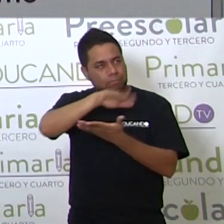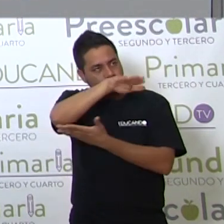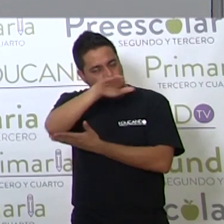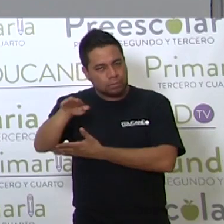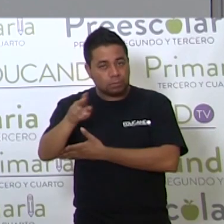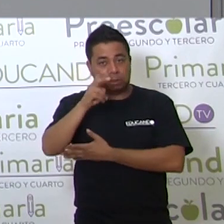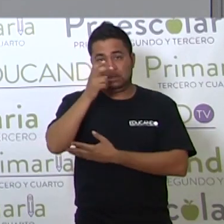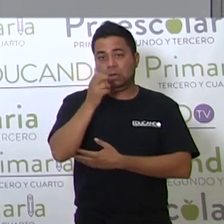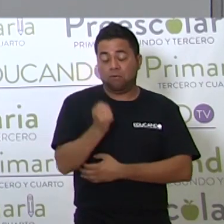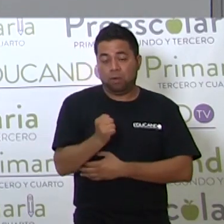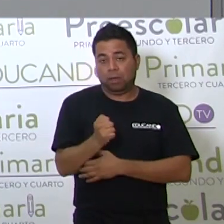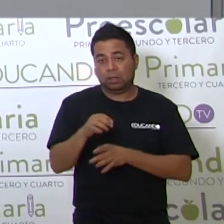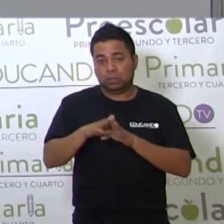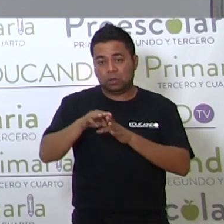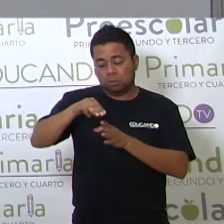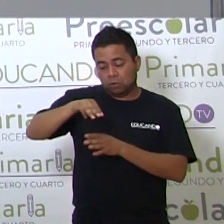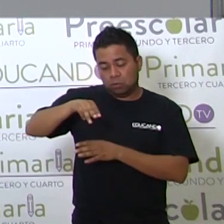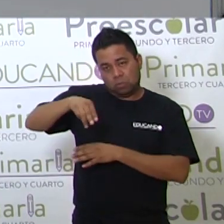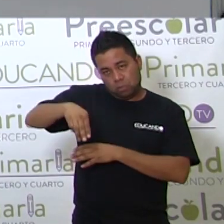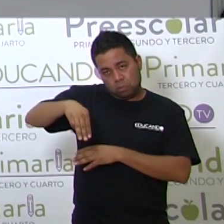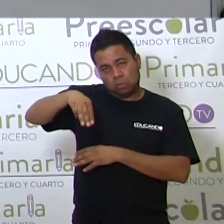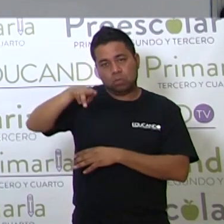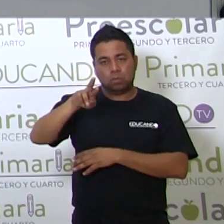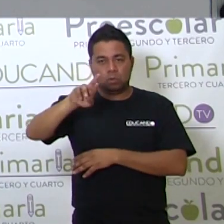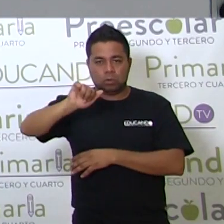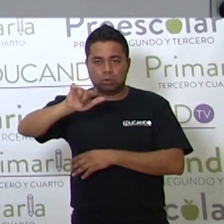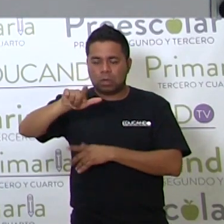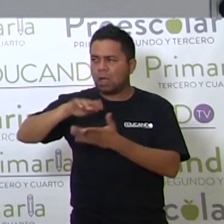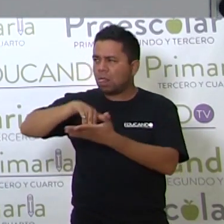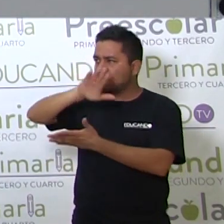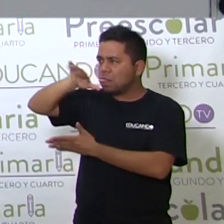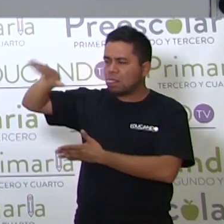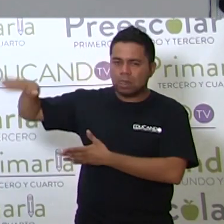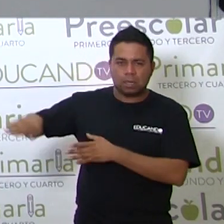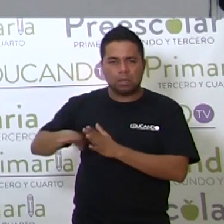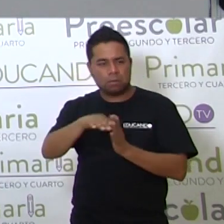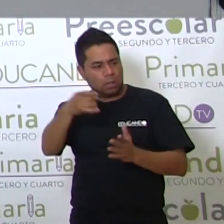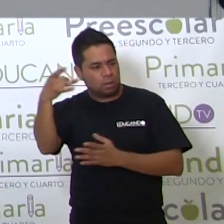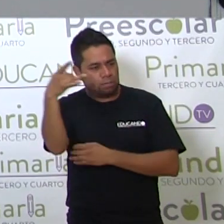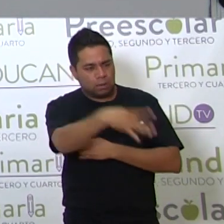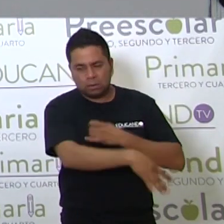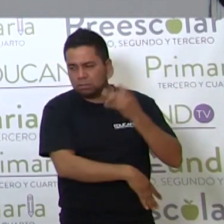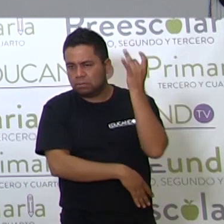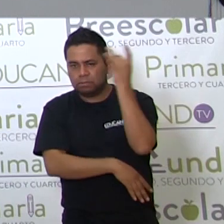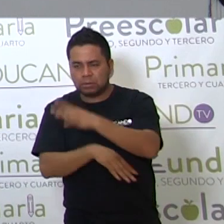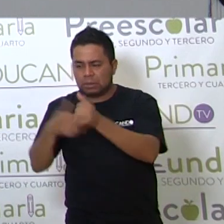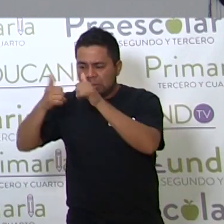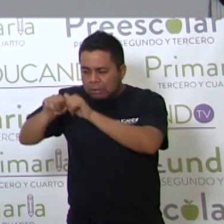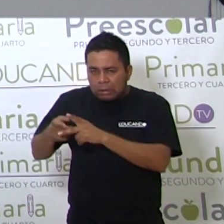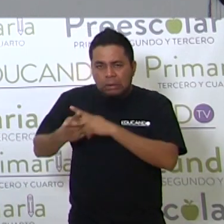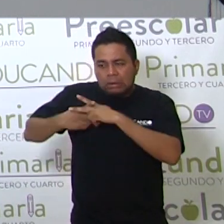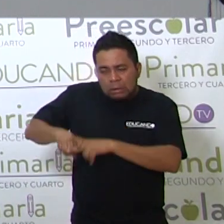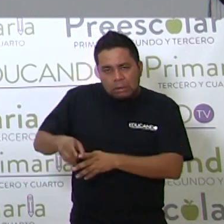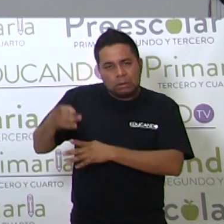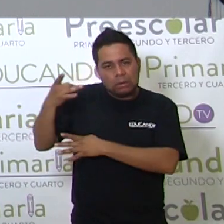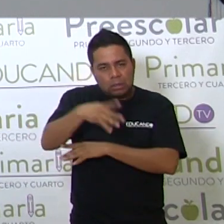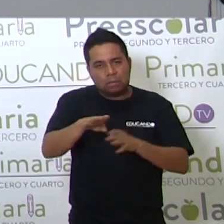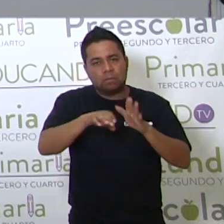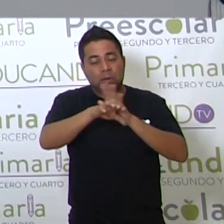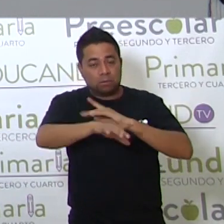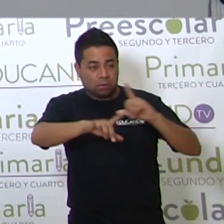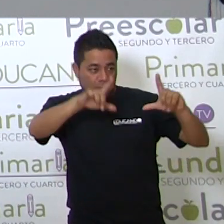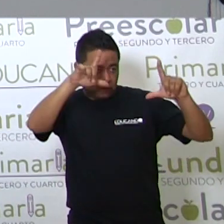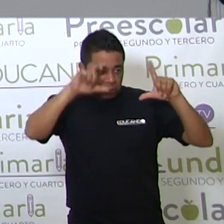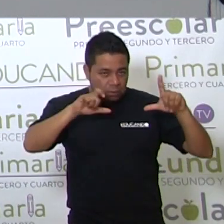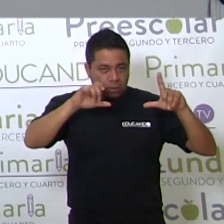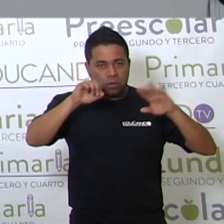este movimiento artístico fue tal que afectó a otras artes que estaban iniciando, como la fotografía y